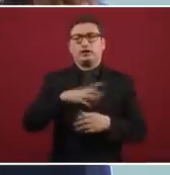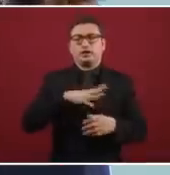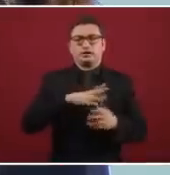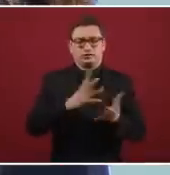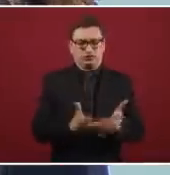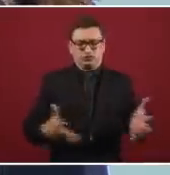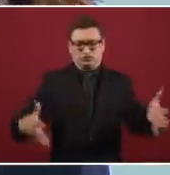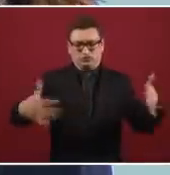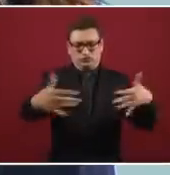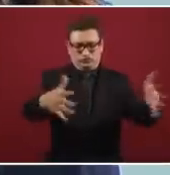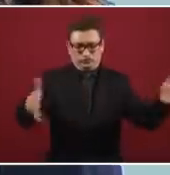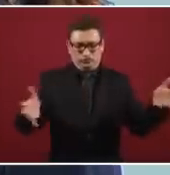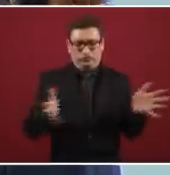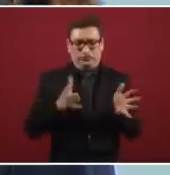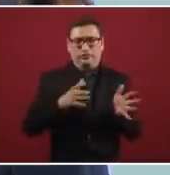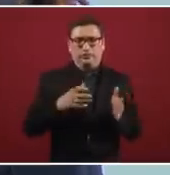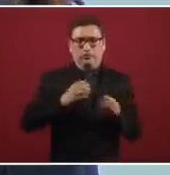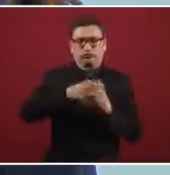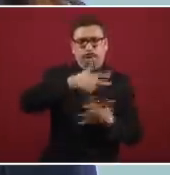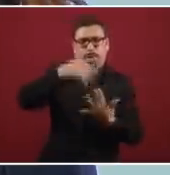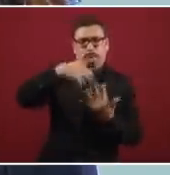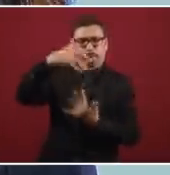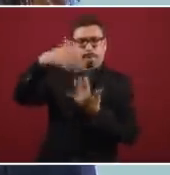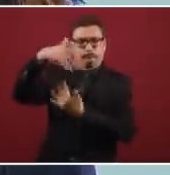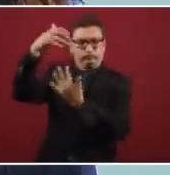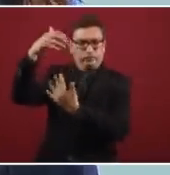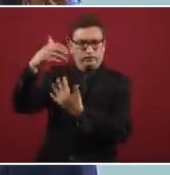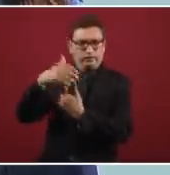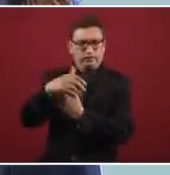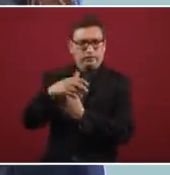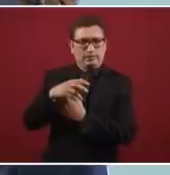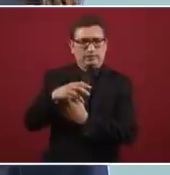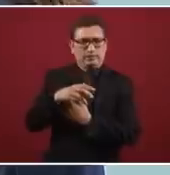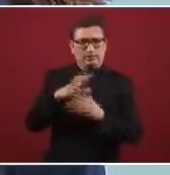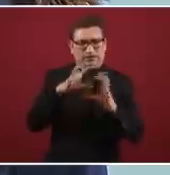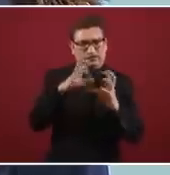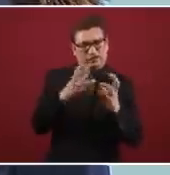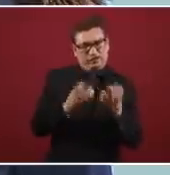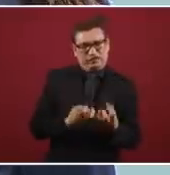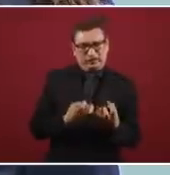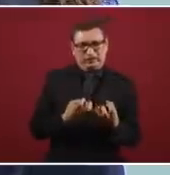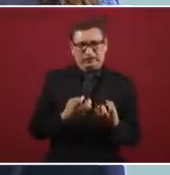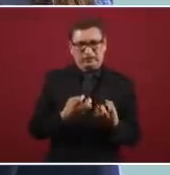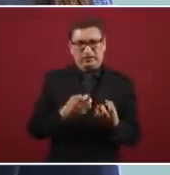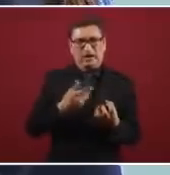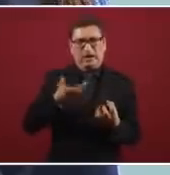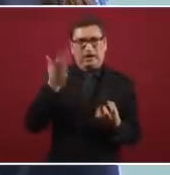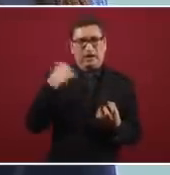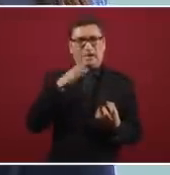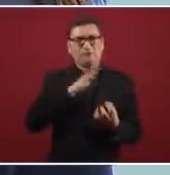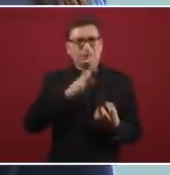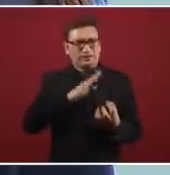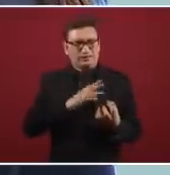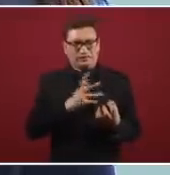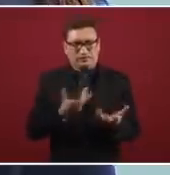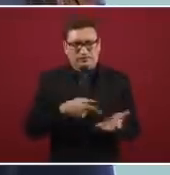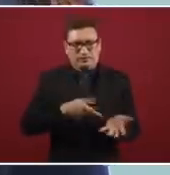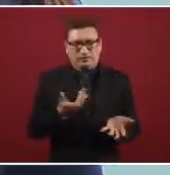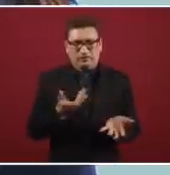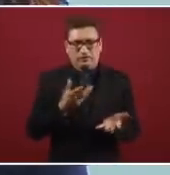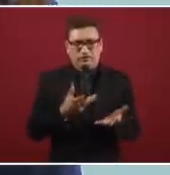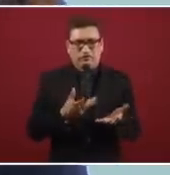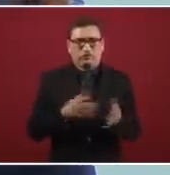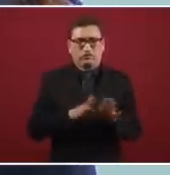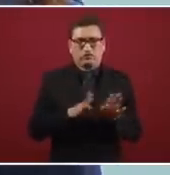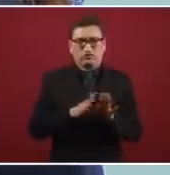se llaman tinas de vapor, que estaban completamente chatarrizadas para poder